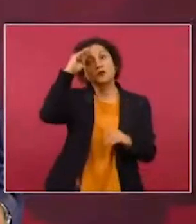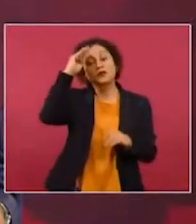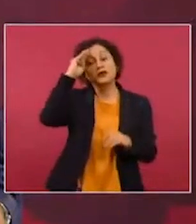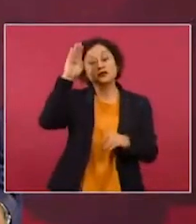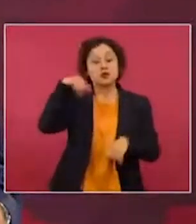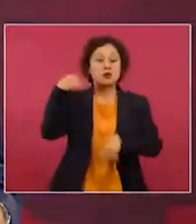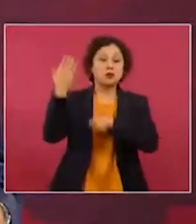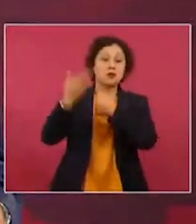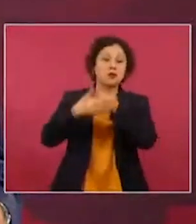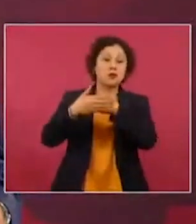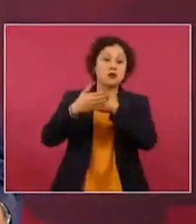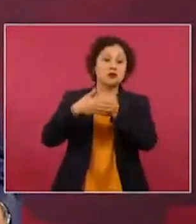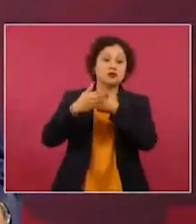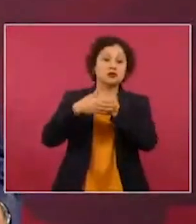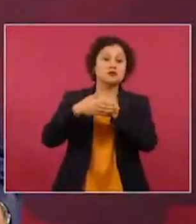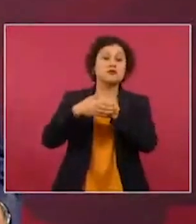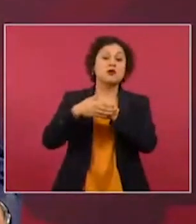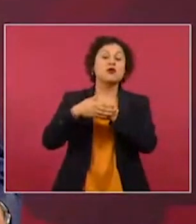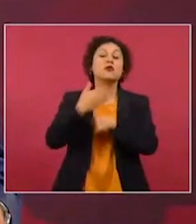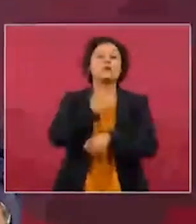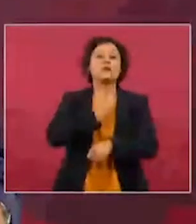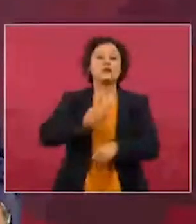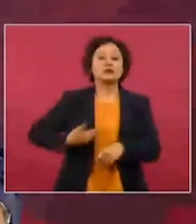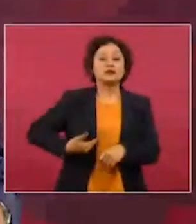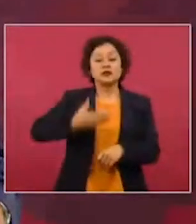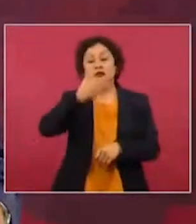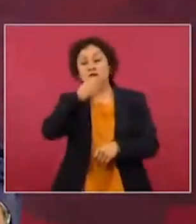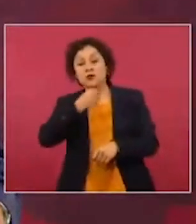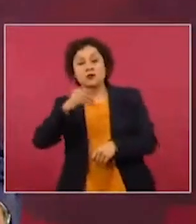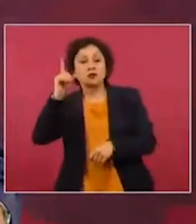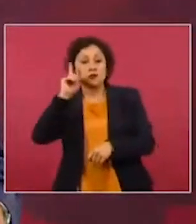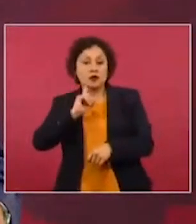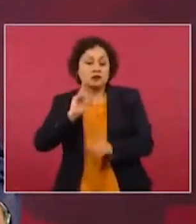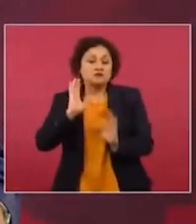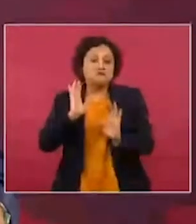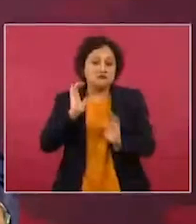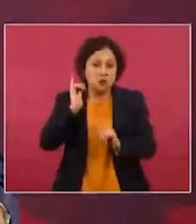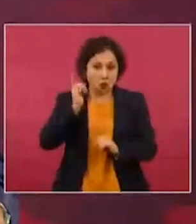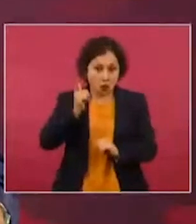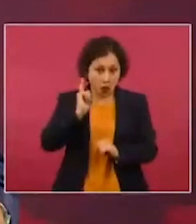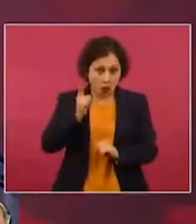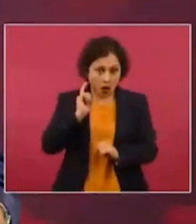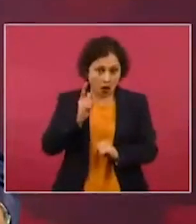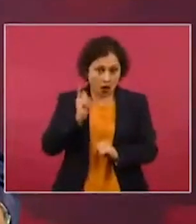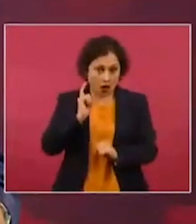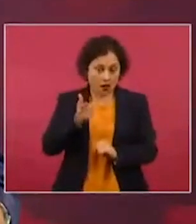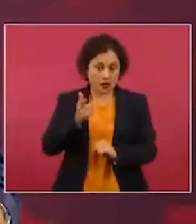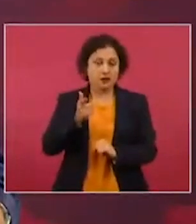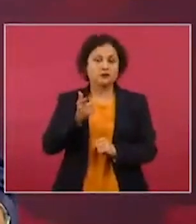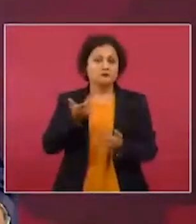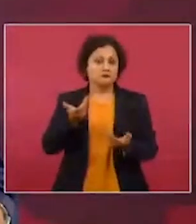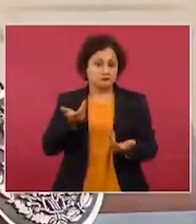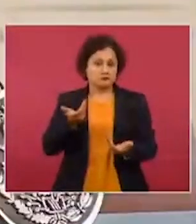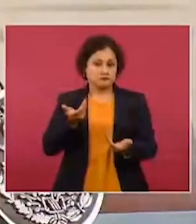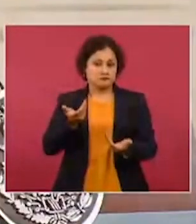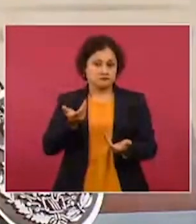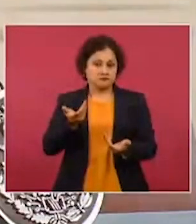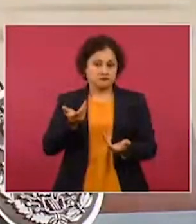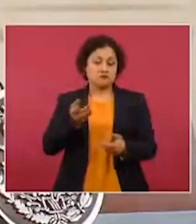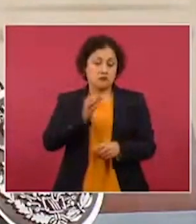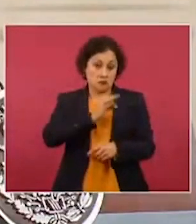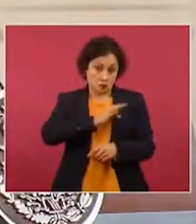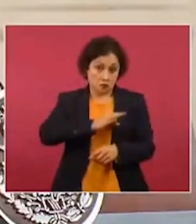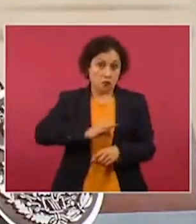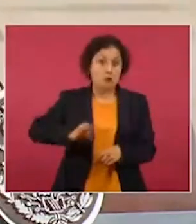y presidente dice vamos a buscar que el titular de la uiff regrese aquí a Palacio Nacional venga y explique más a detalle Cómo